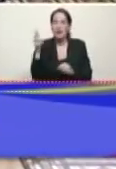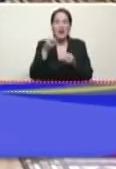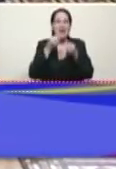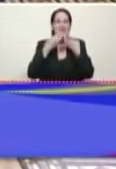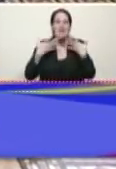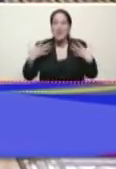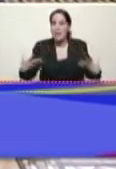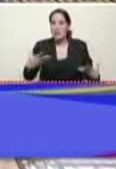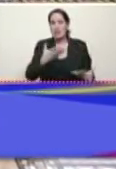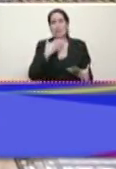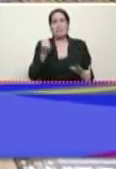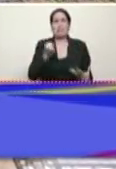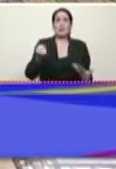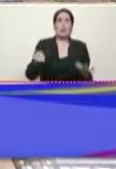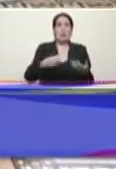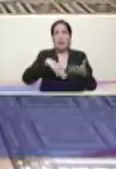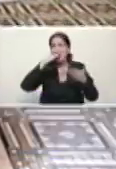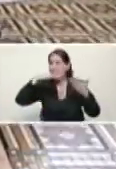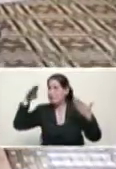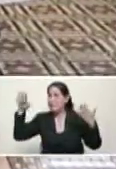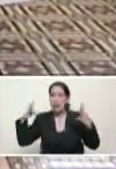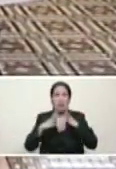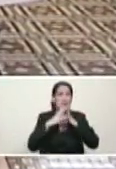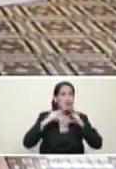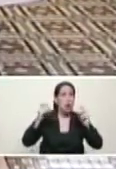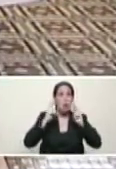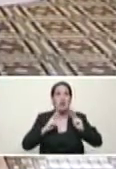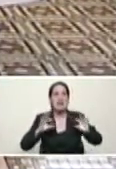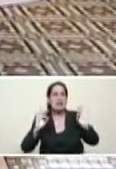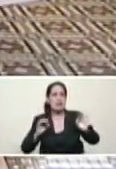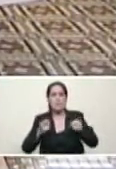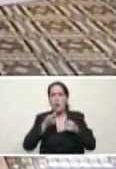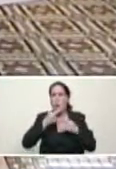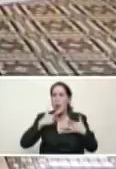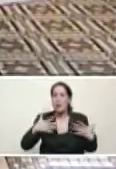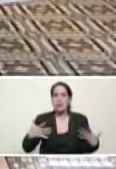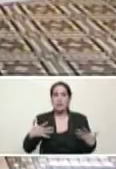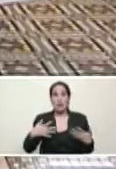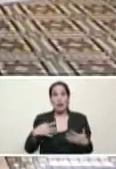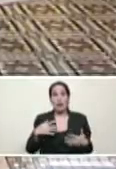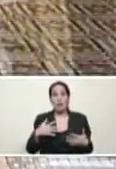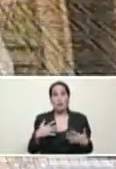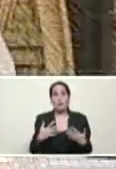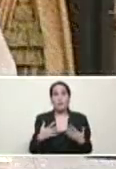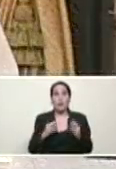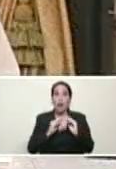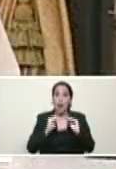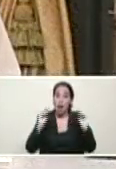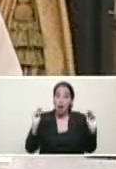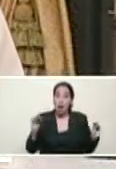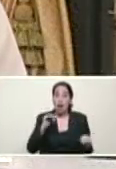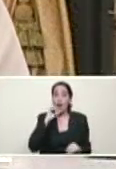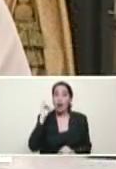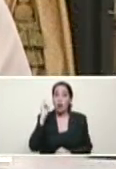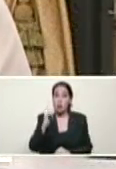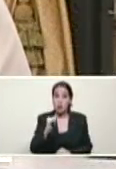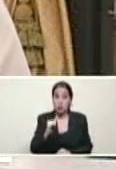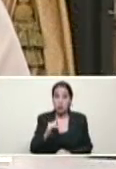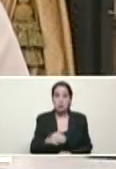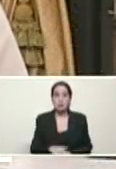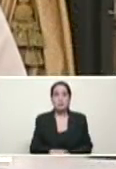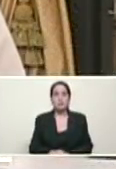los pueblos, junto a los consejos comunales. Lamento mucho, y así lo anuncio, así lo